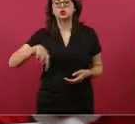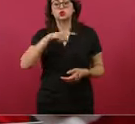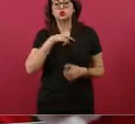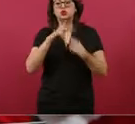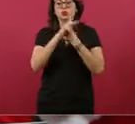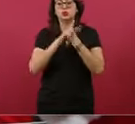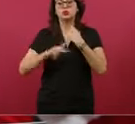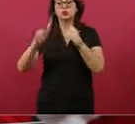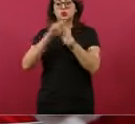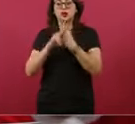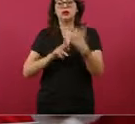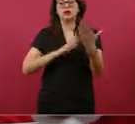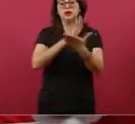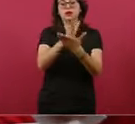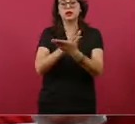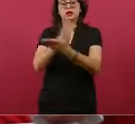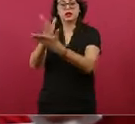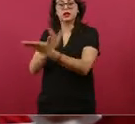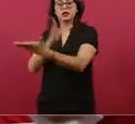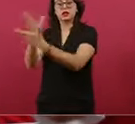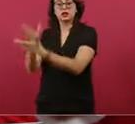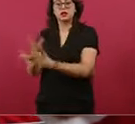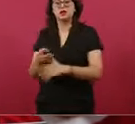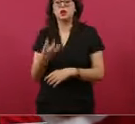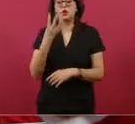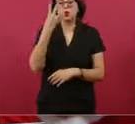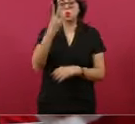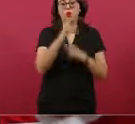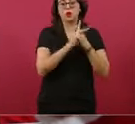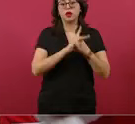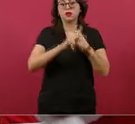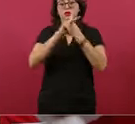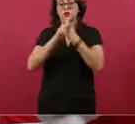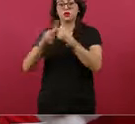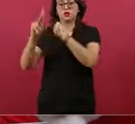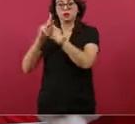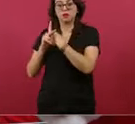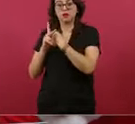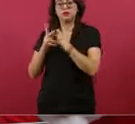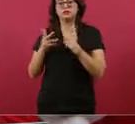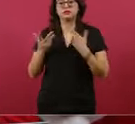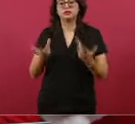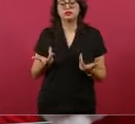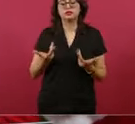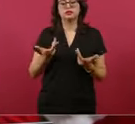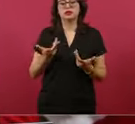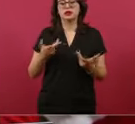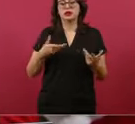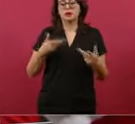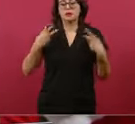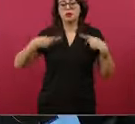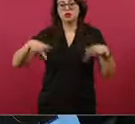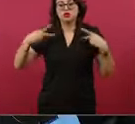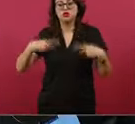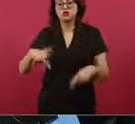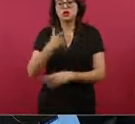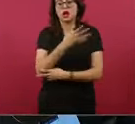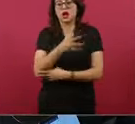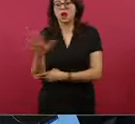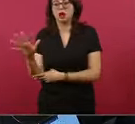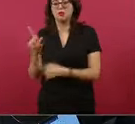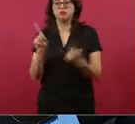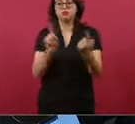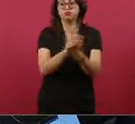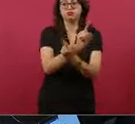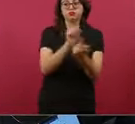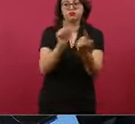países. Somos un grupo de periodistas de cuatro países. Se fueron justamente a las parcelas a platicar con los campesinos, sí, y todo.